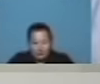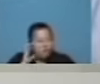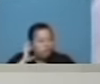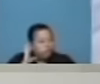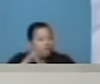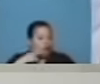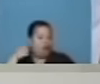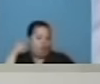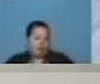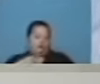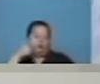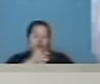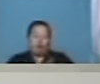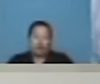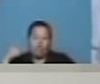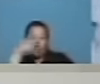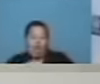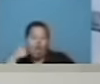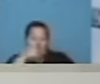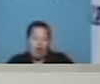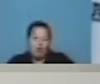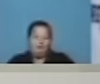a los ataques que ha sufrido Daniel Scioli en las últimas semanas,